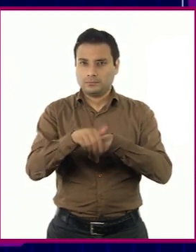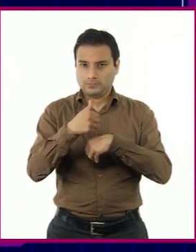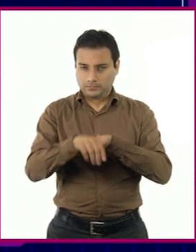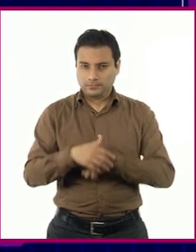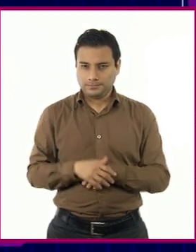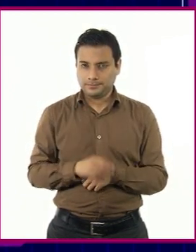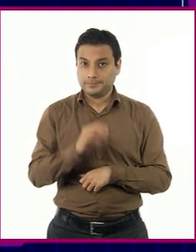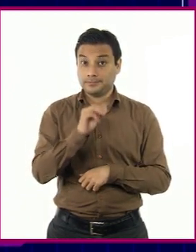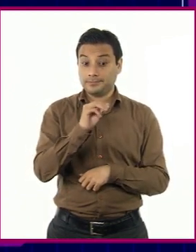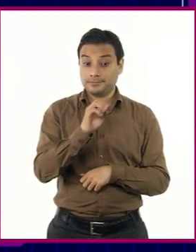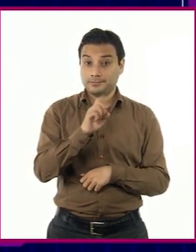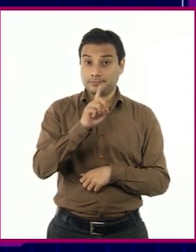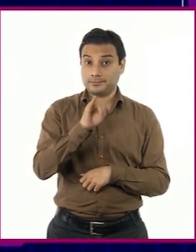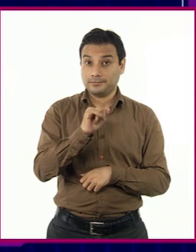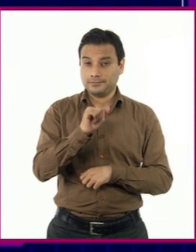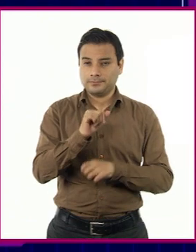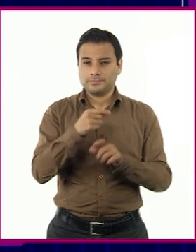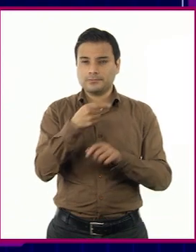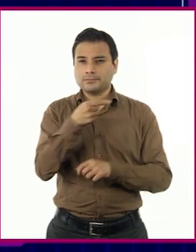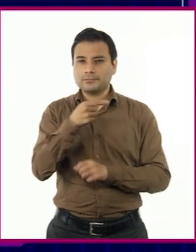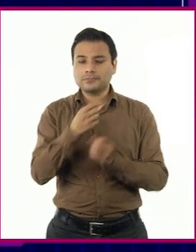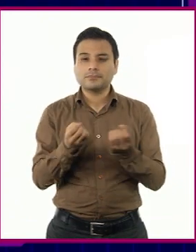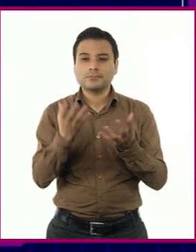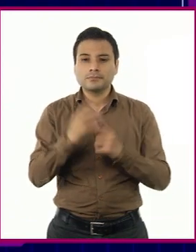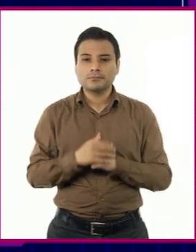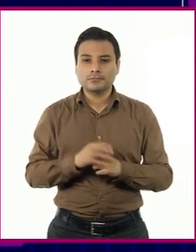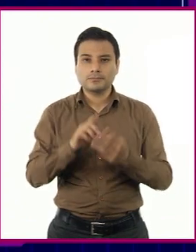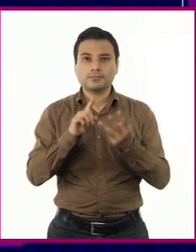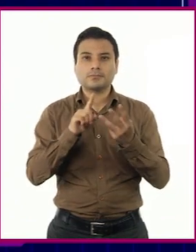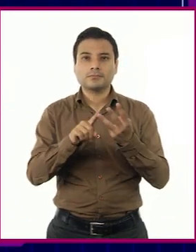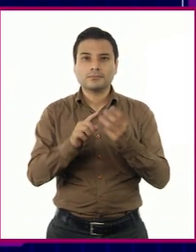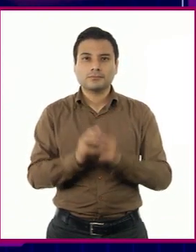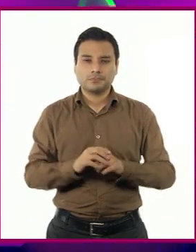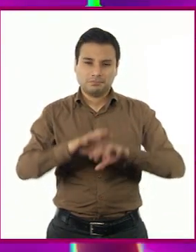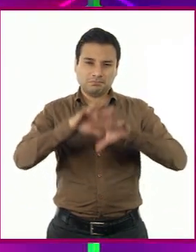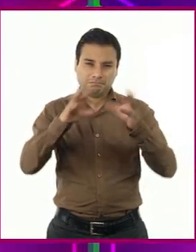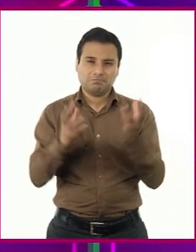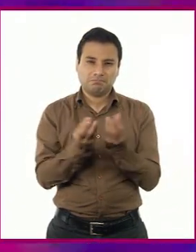media es el promedio de los valores absolutos de todas las desviaciones.